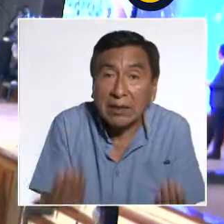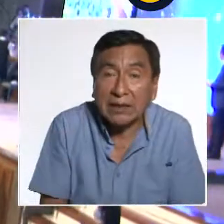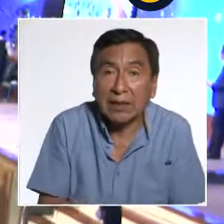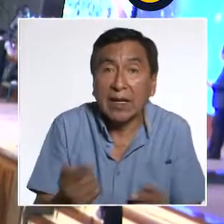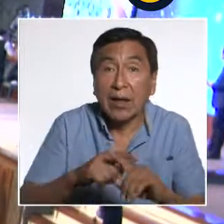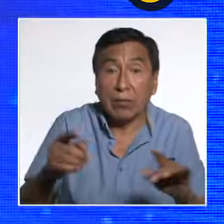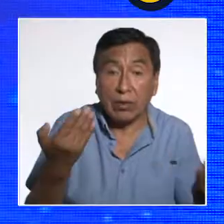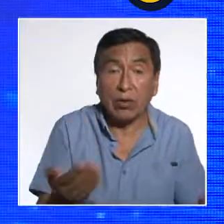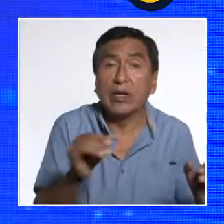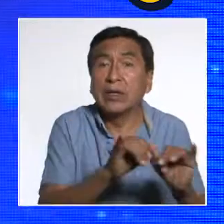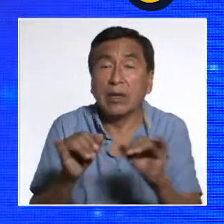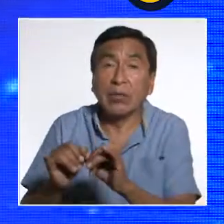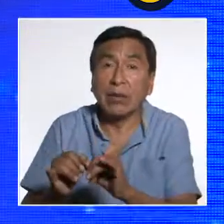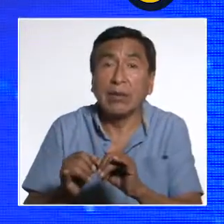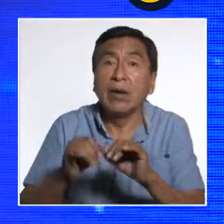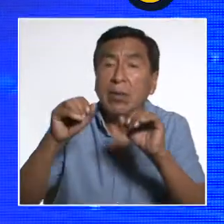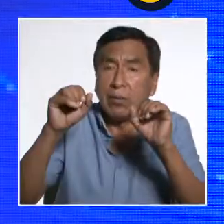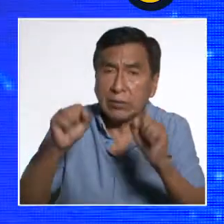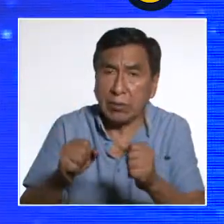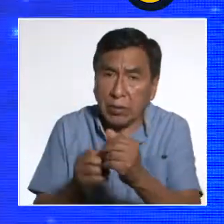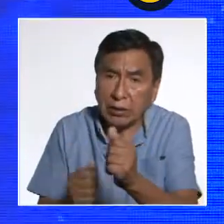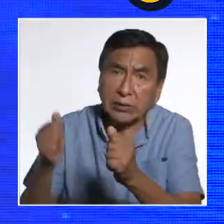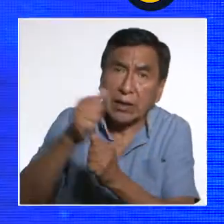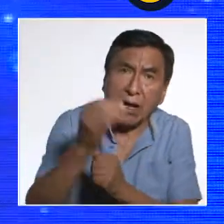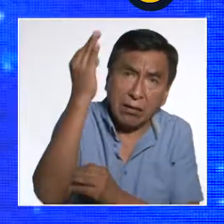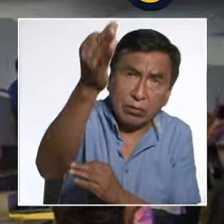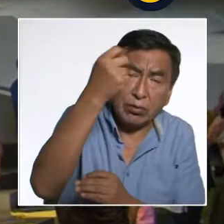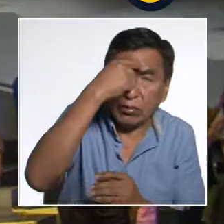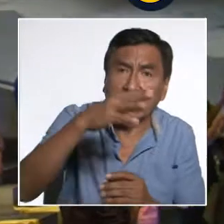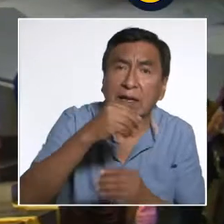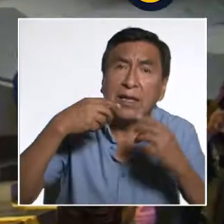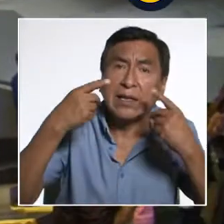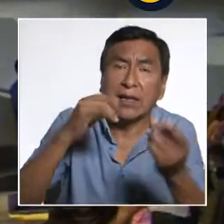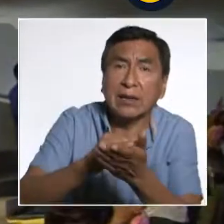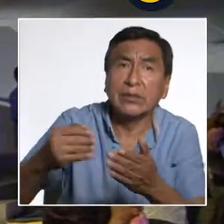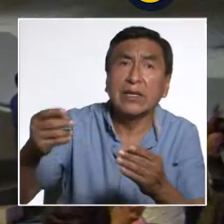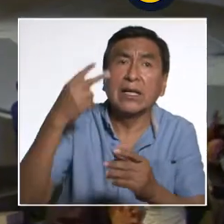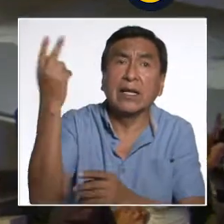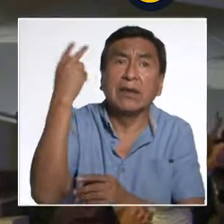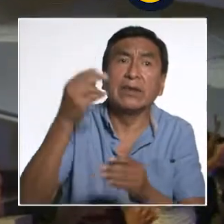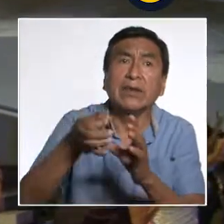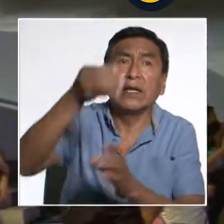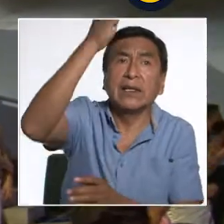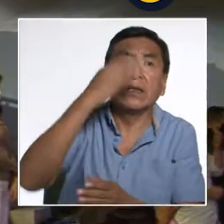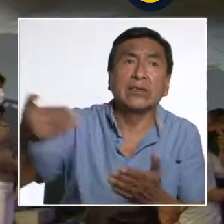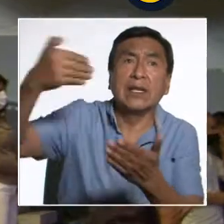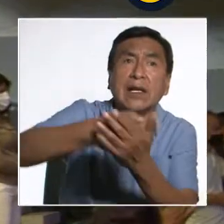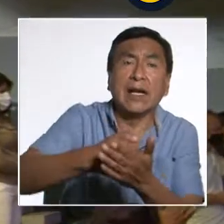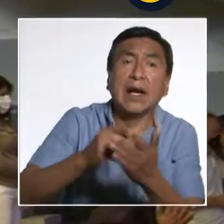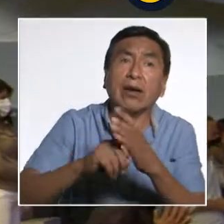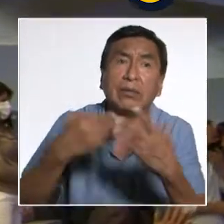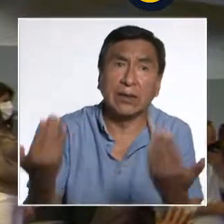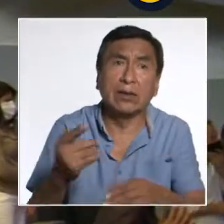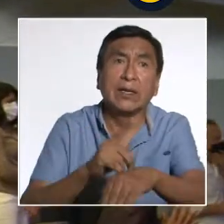hoy también nos anteponemos al futuro y declaramos que la victoria de Dios llega a partir de este momento, a partir de